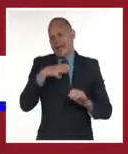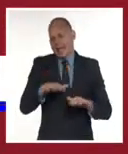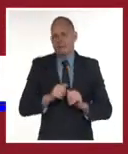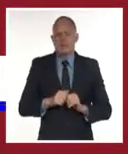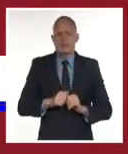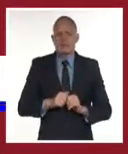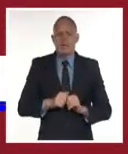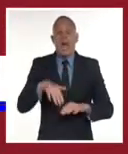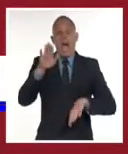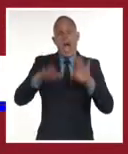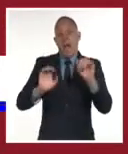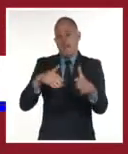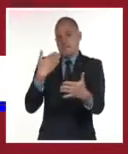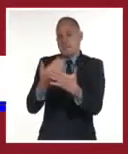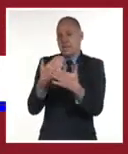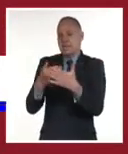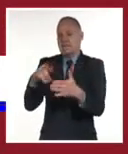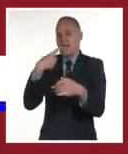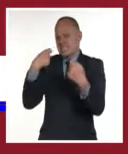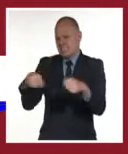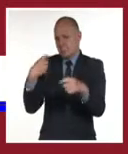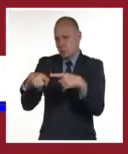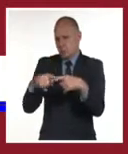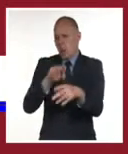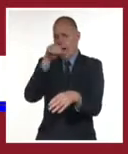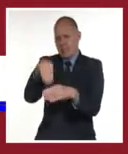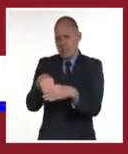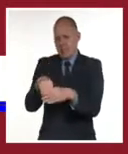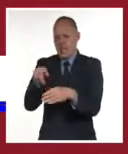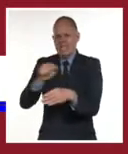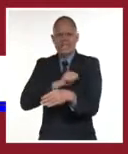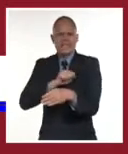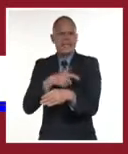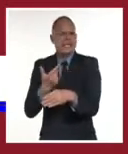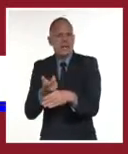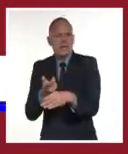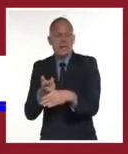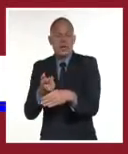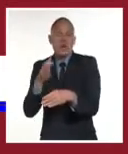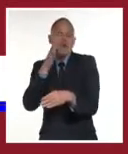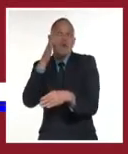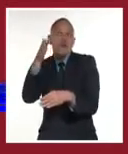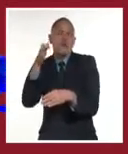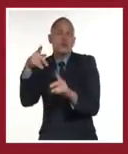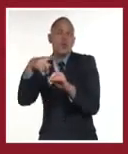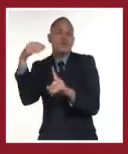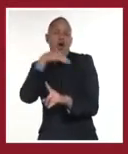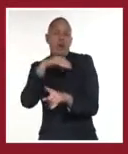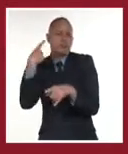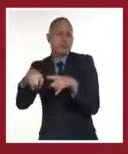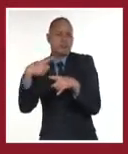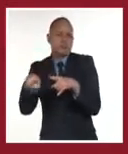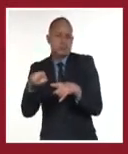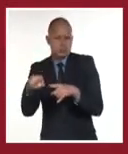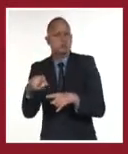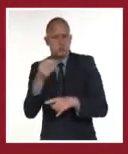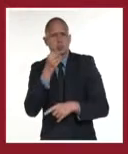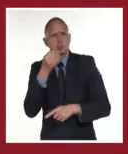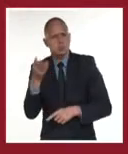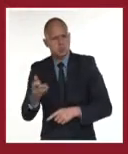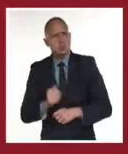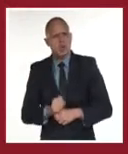una empresa metalúrgica tenga una aspiración de llegar a ser una empresa de alta tecnología? Pues sí, no es un sueño, es una